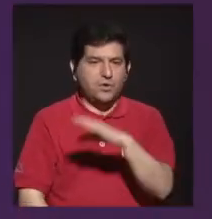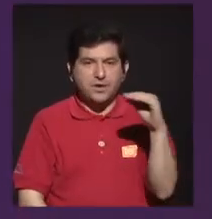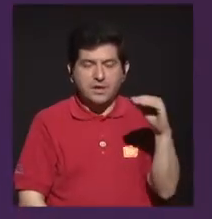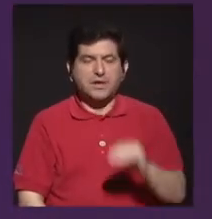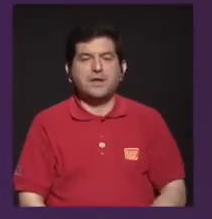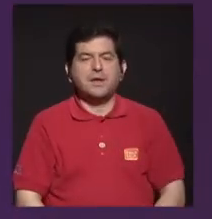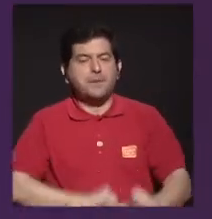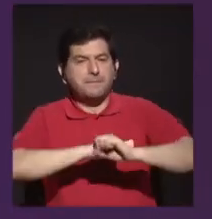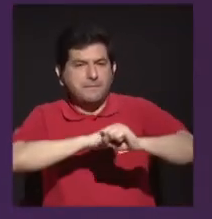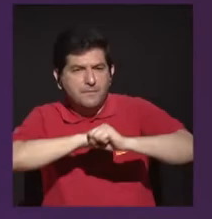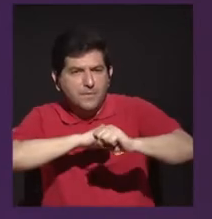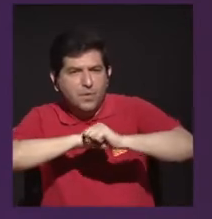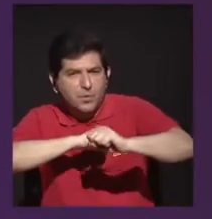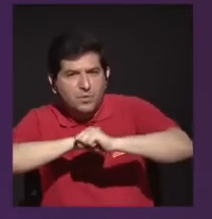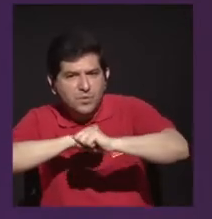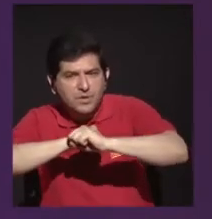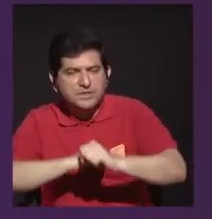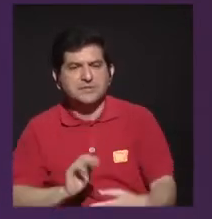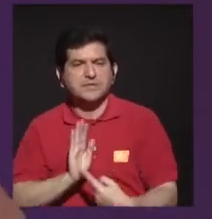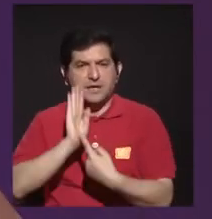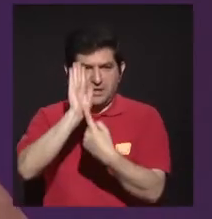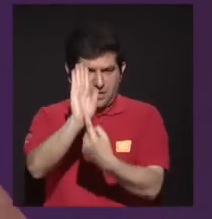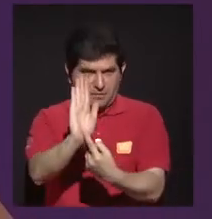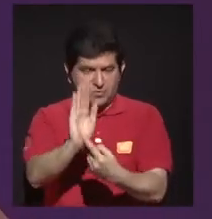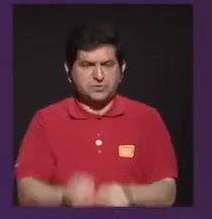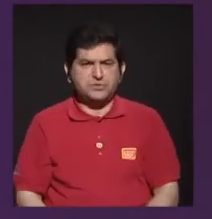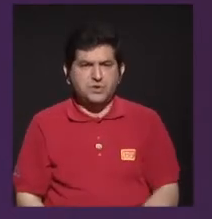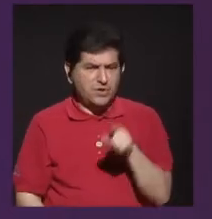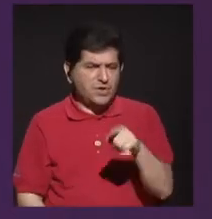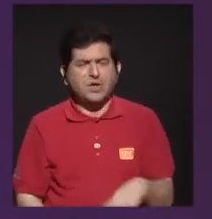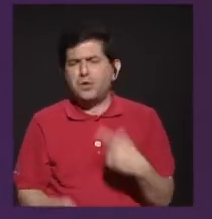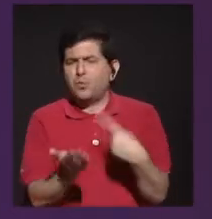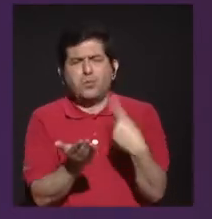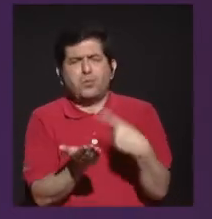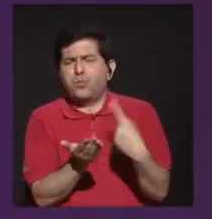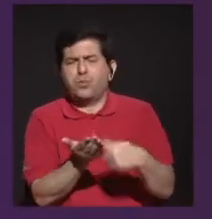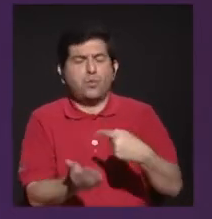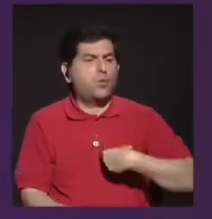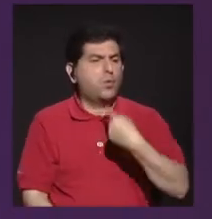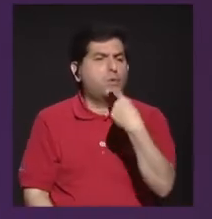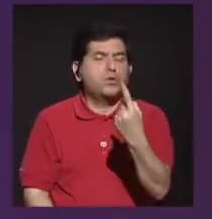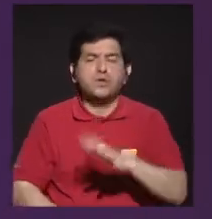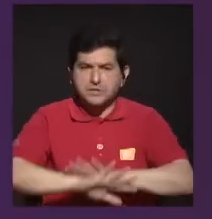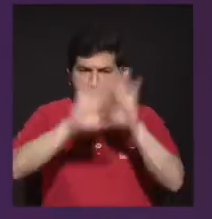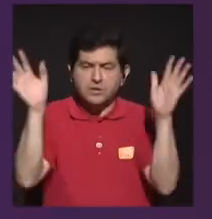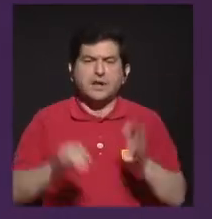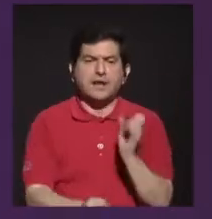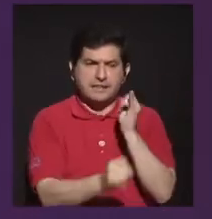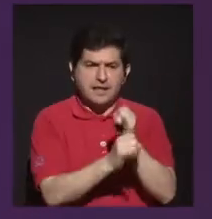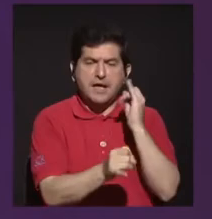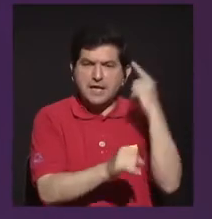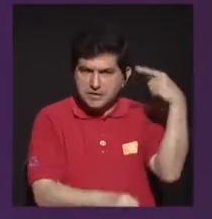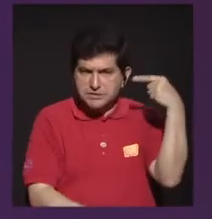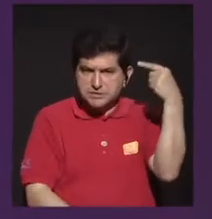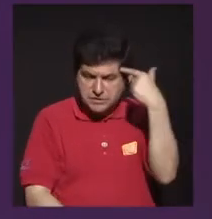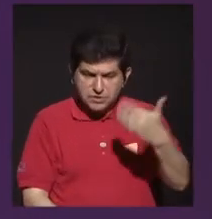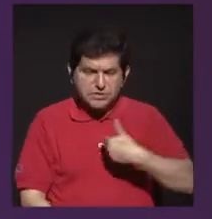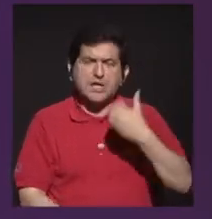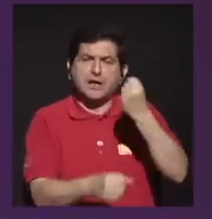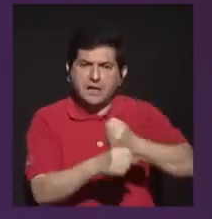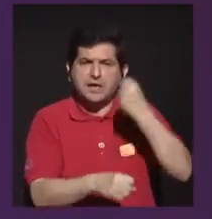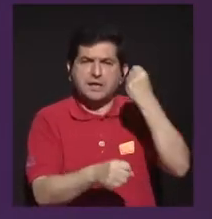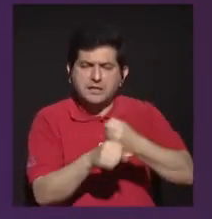y el anuncio que sacó y que ha sido sumamente polémico, y uno dice, claramente, las instituciones del Estado tienen que